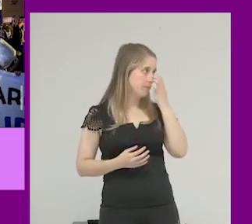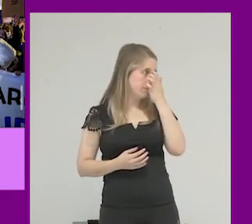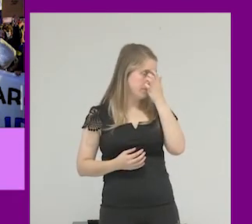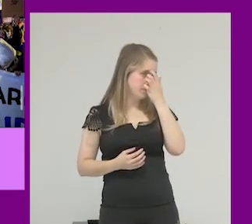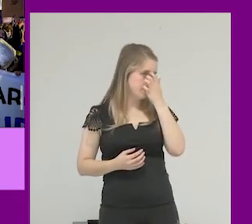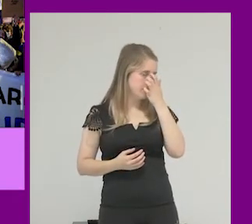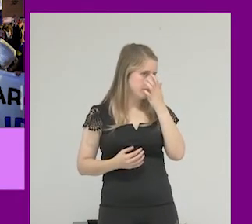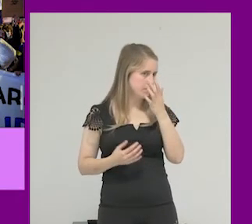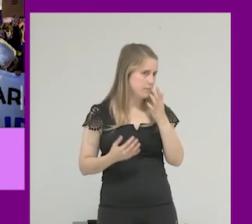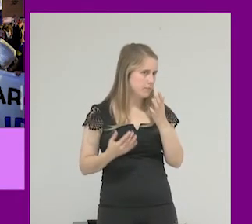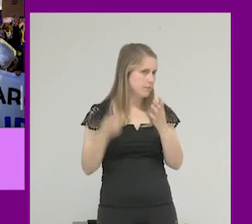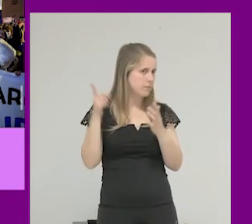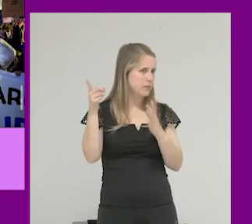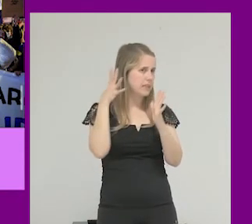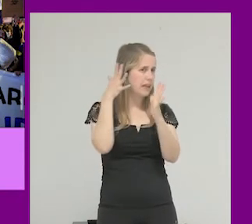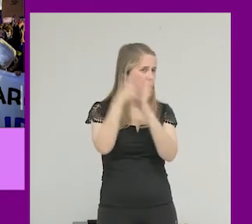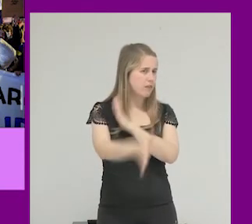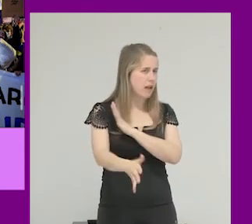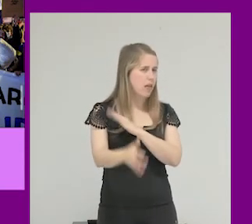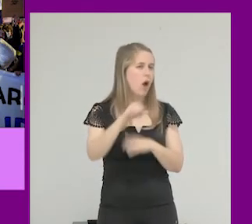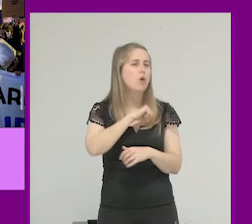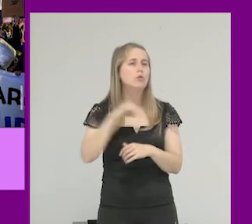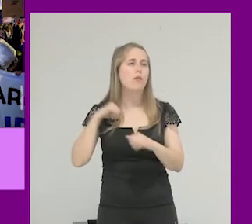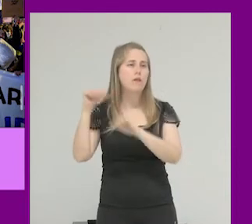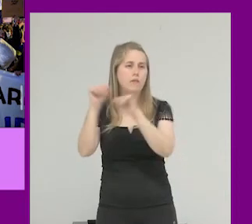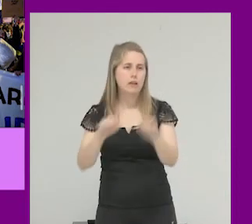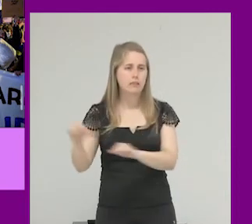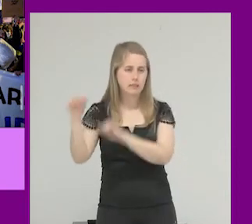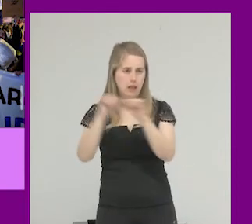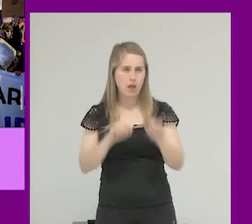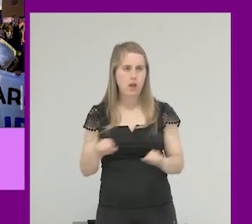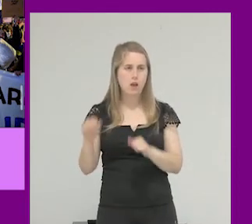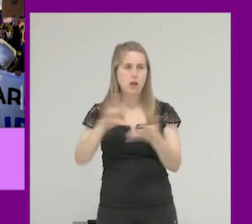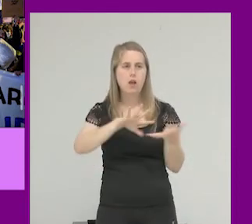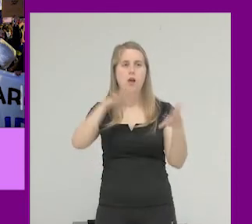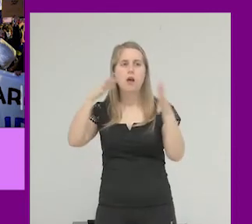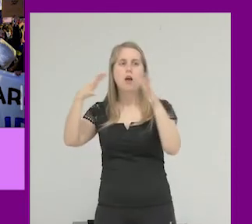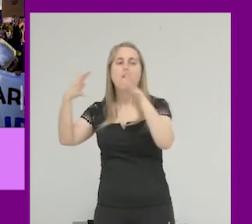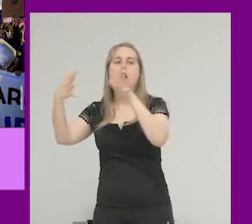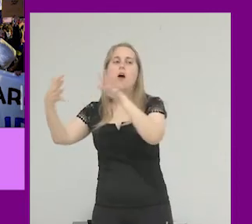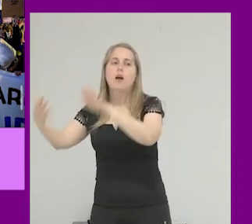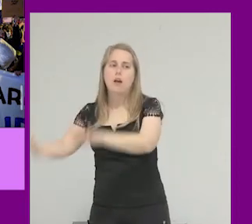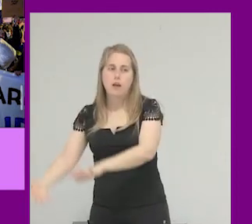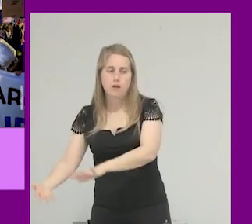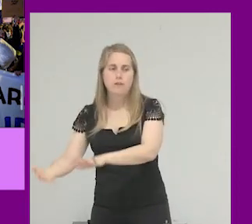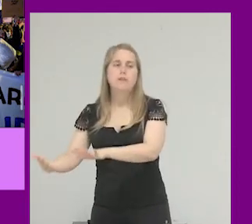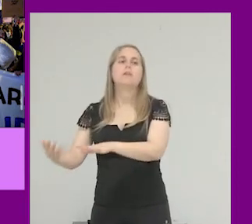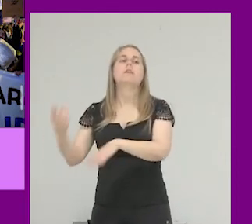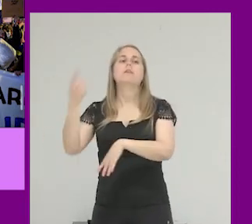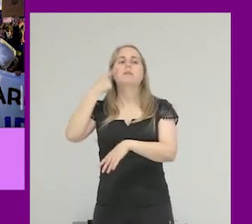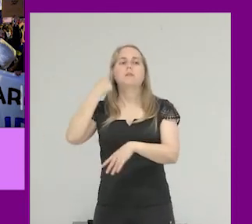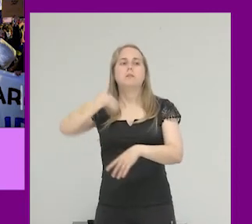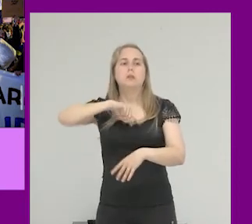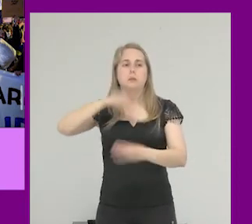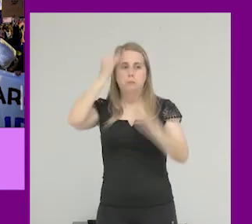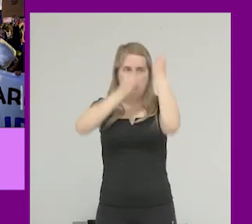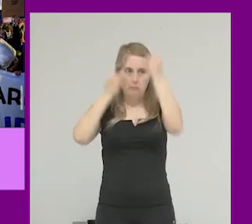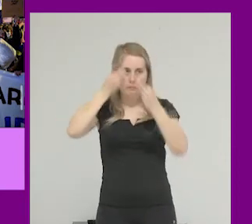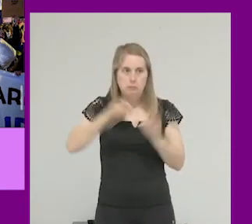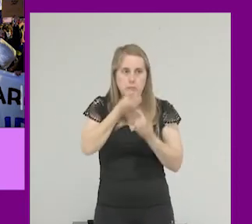El significado de autodefensa ha ido evolucionando en el tiempo. Consideramos